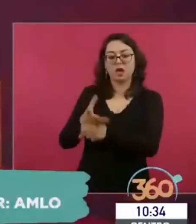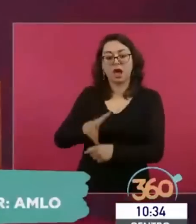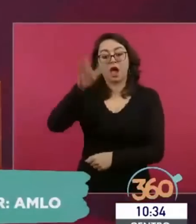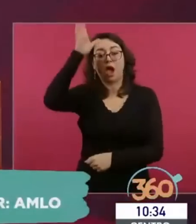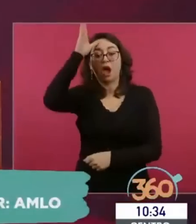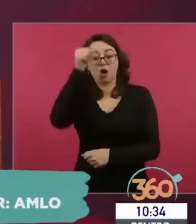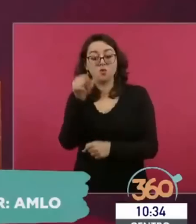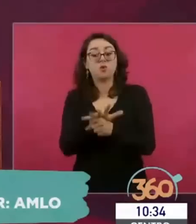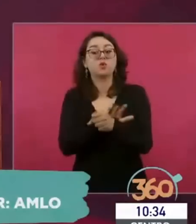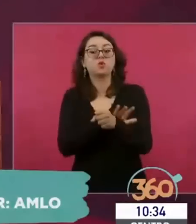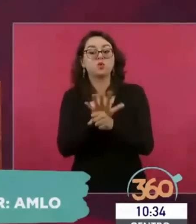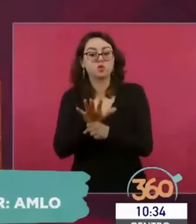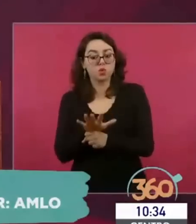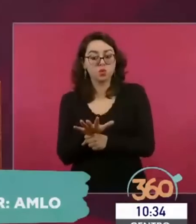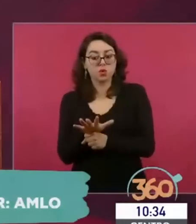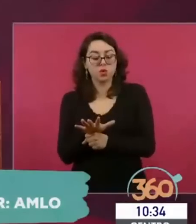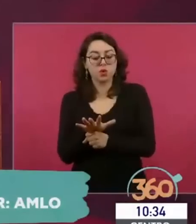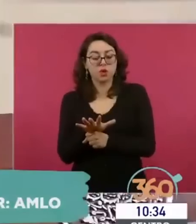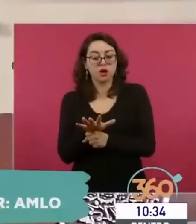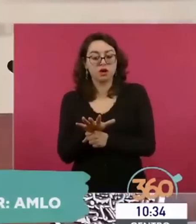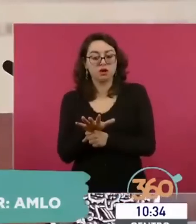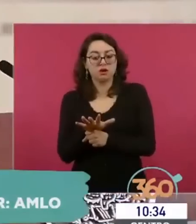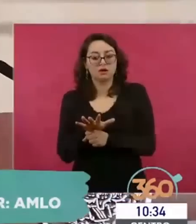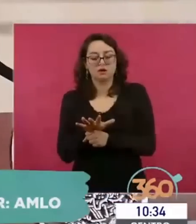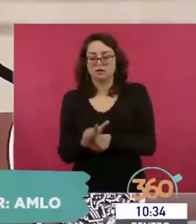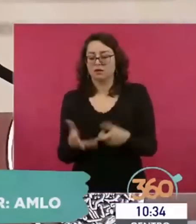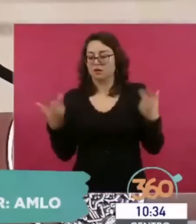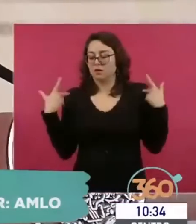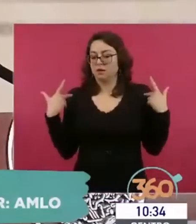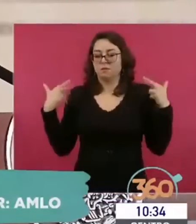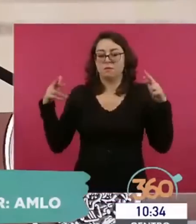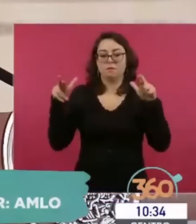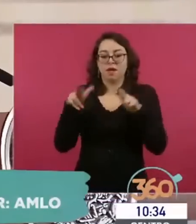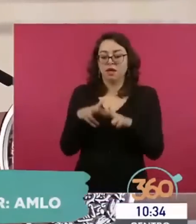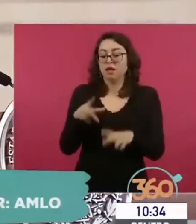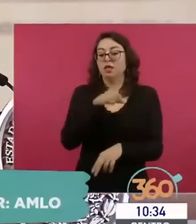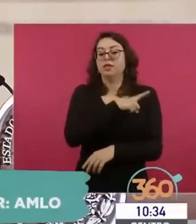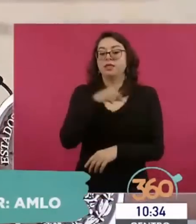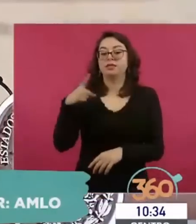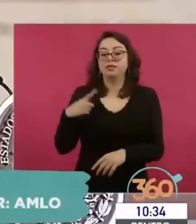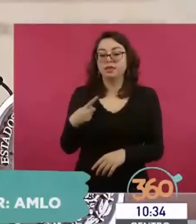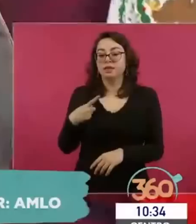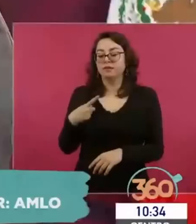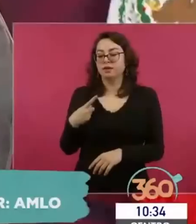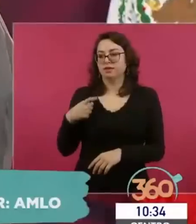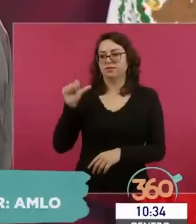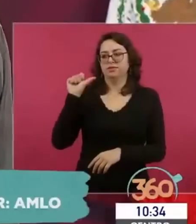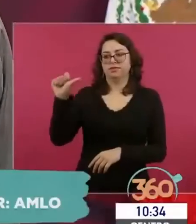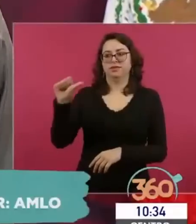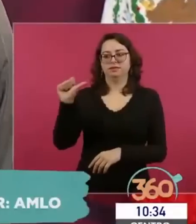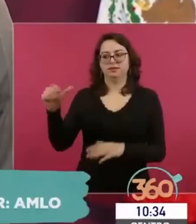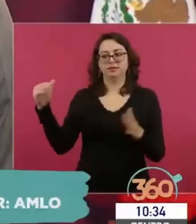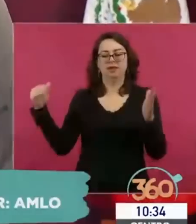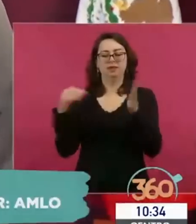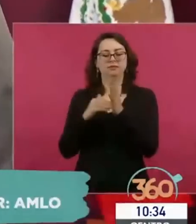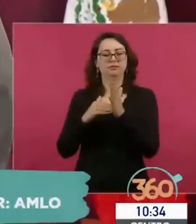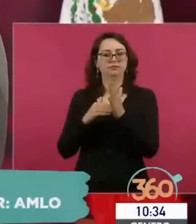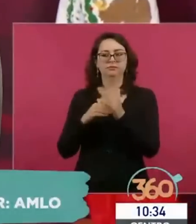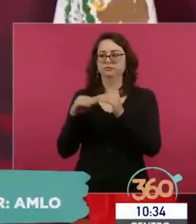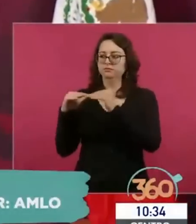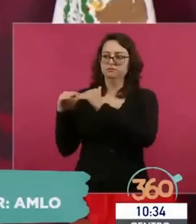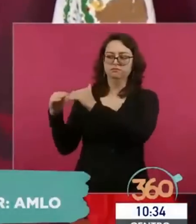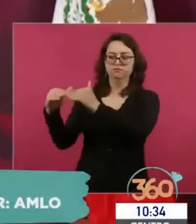tomé fue que ningún maestro va a ganar menos que el promedio